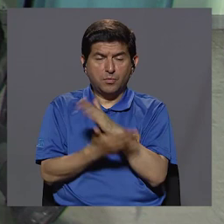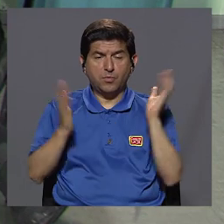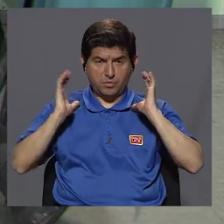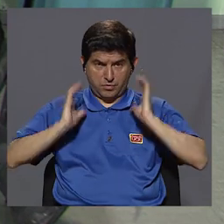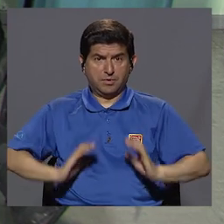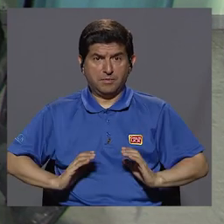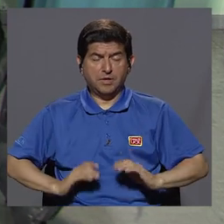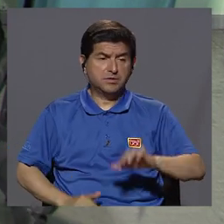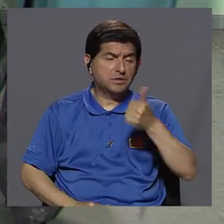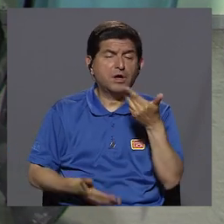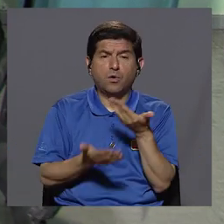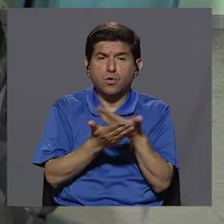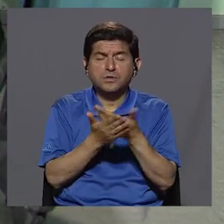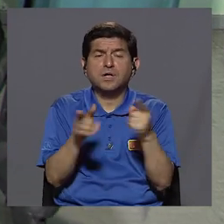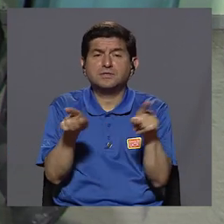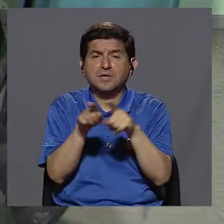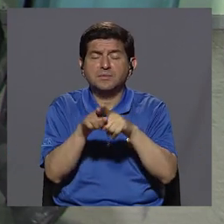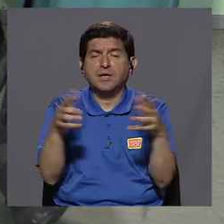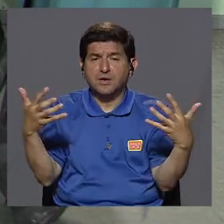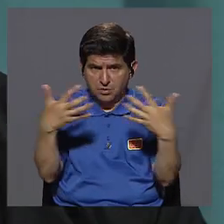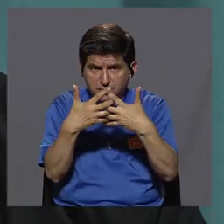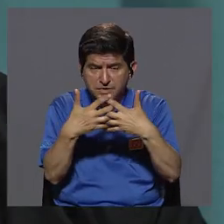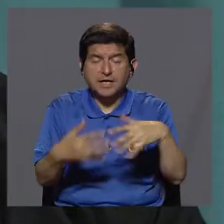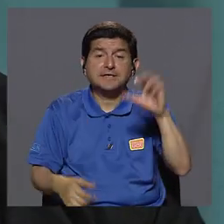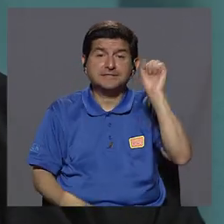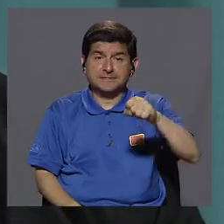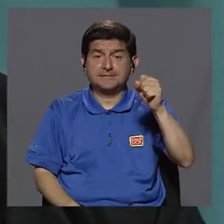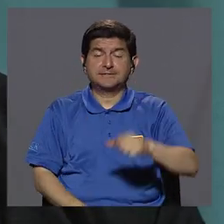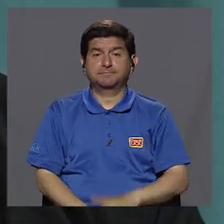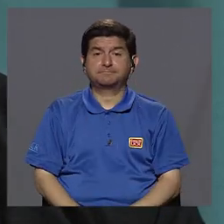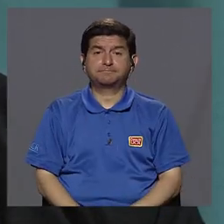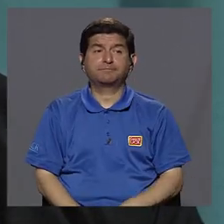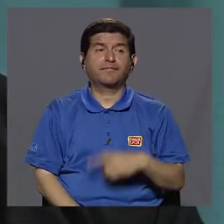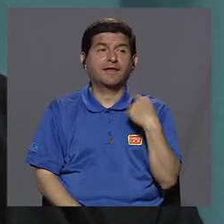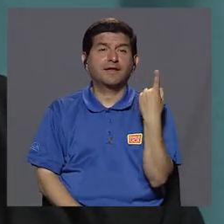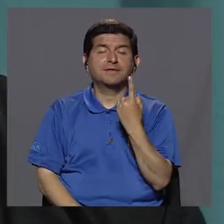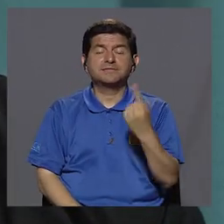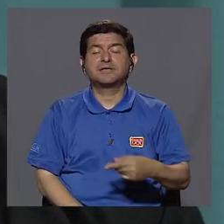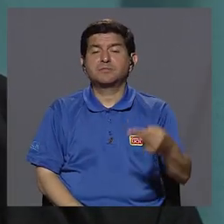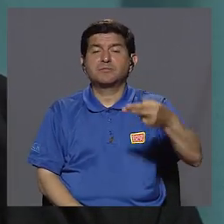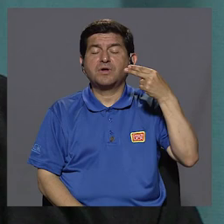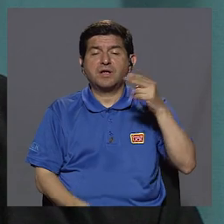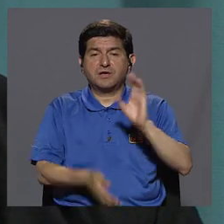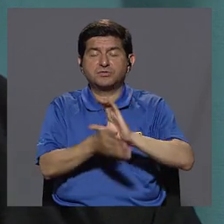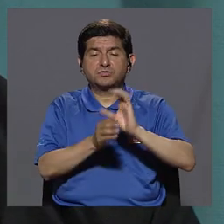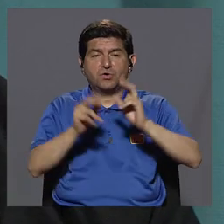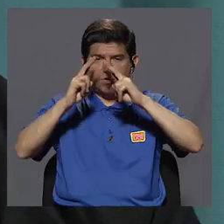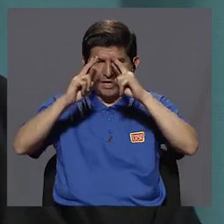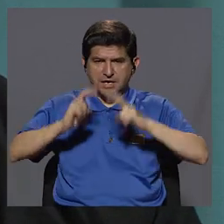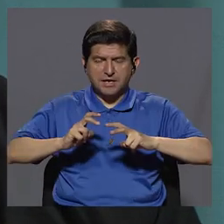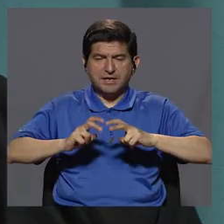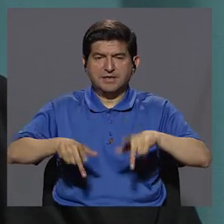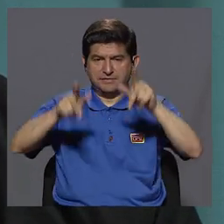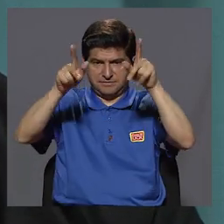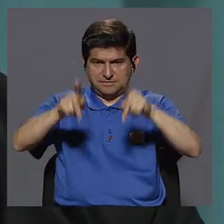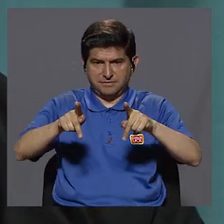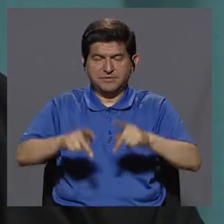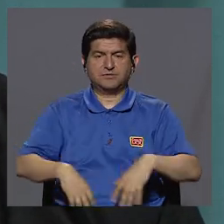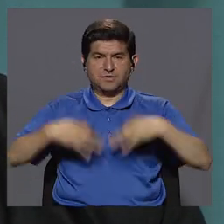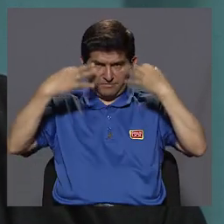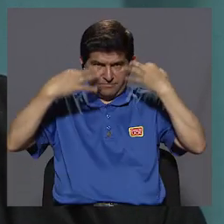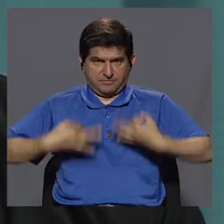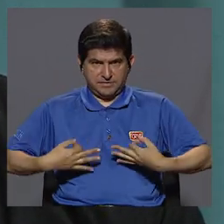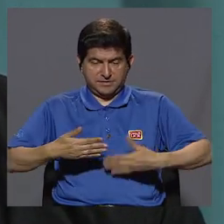órgano verdad y otras pruebas también estos complementos si técnicamente desde siempre va a ser la historia clínica y el examen físico del paciente